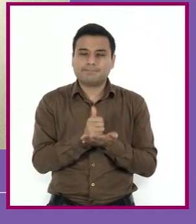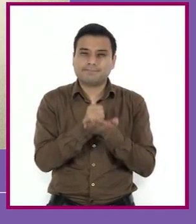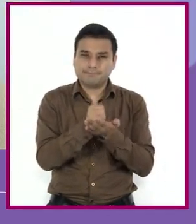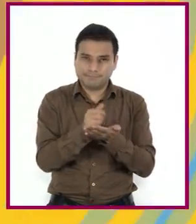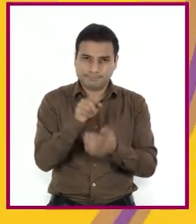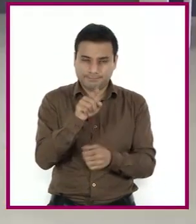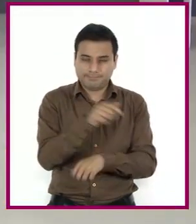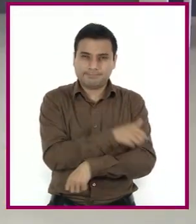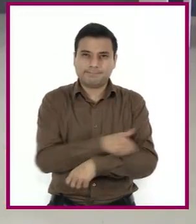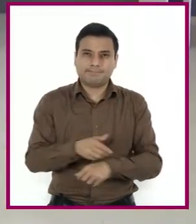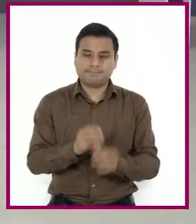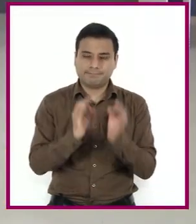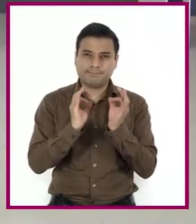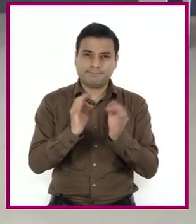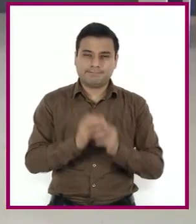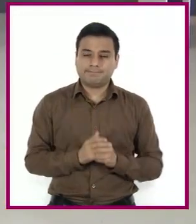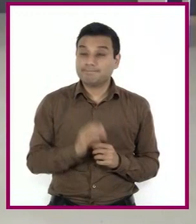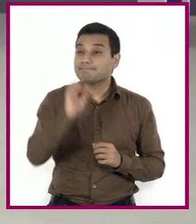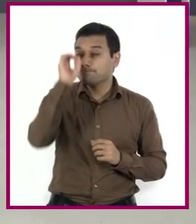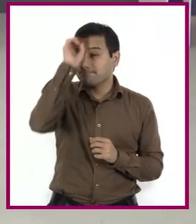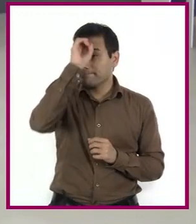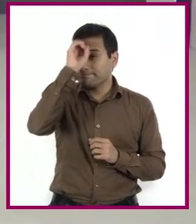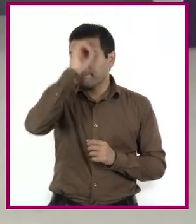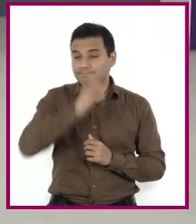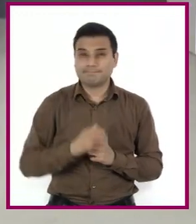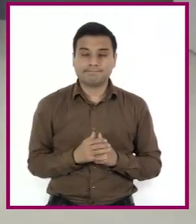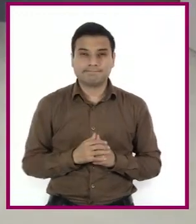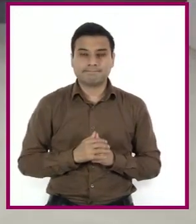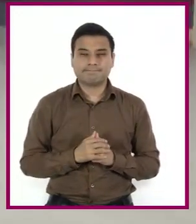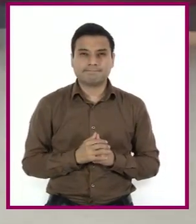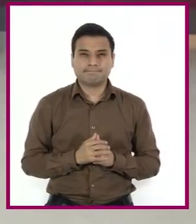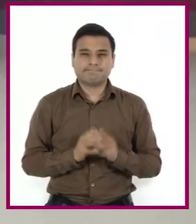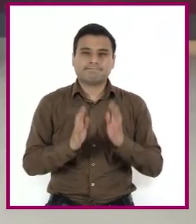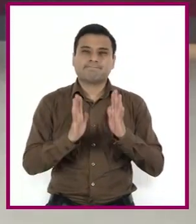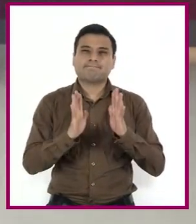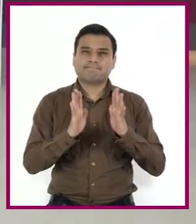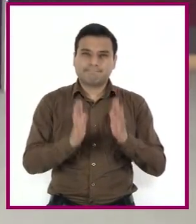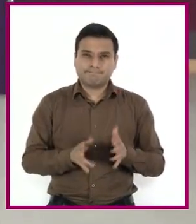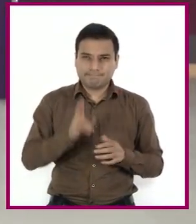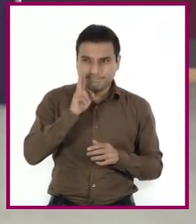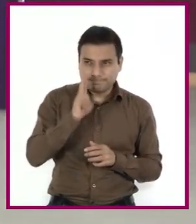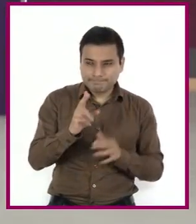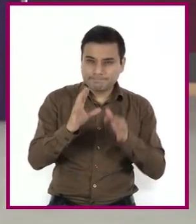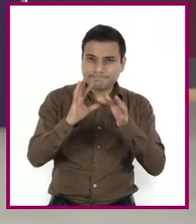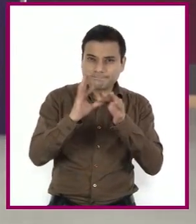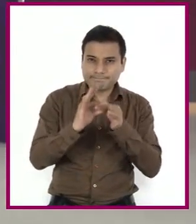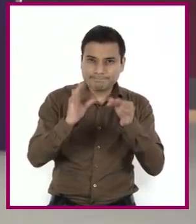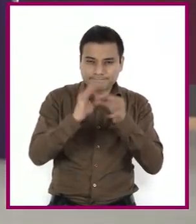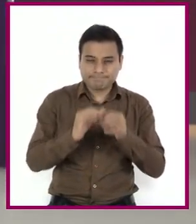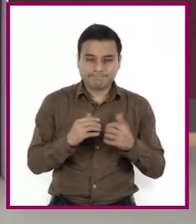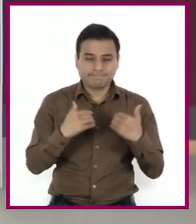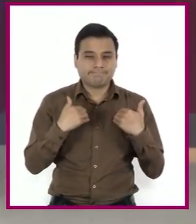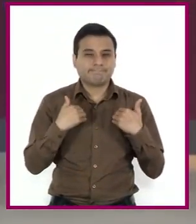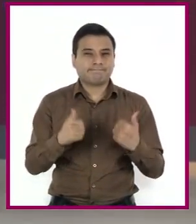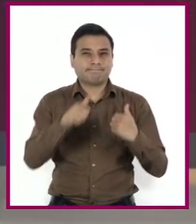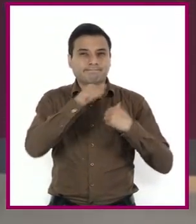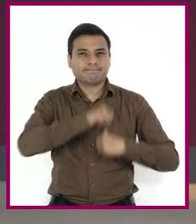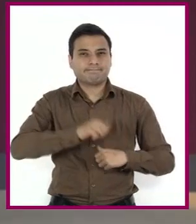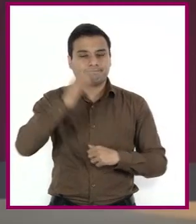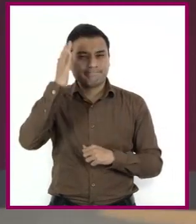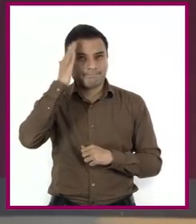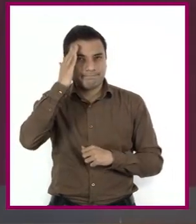familia. ¿Qué te pareció, Nadia? Después de escuchar y ver el video, comprendí que las autoridades son